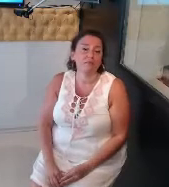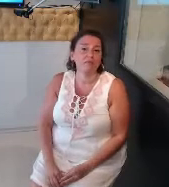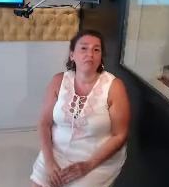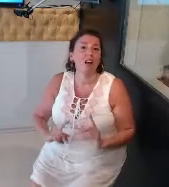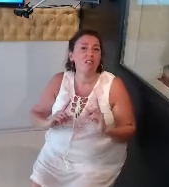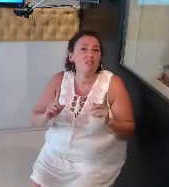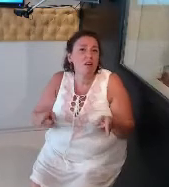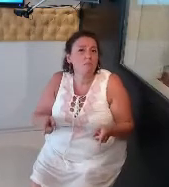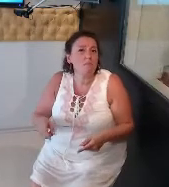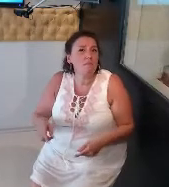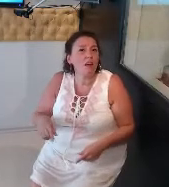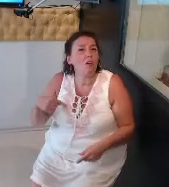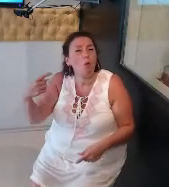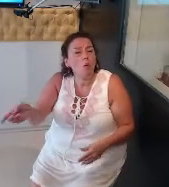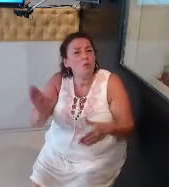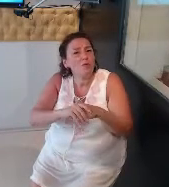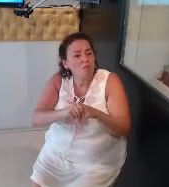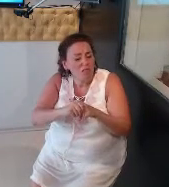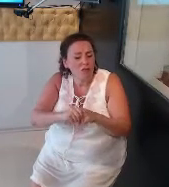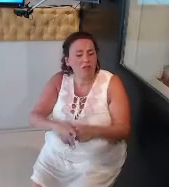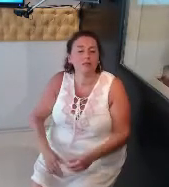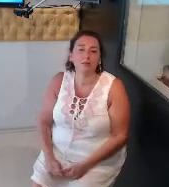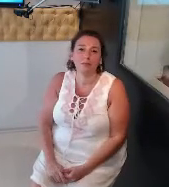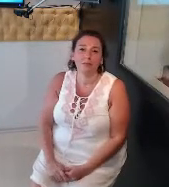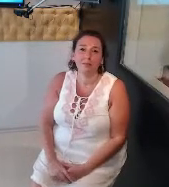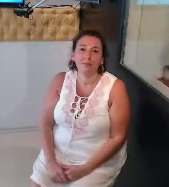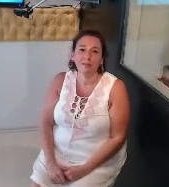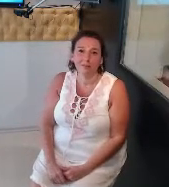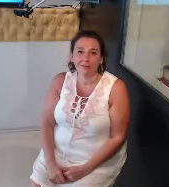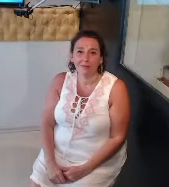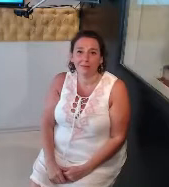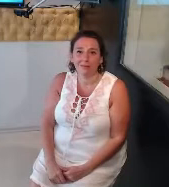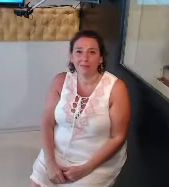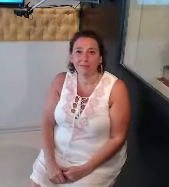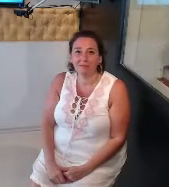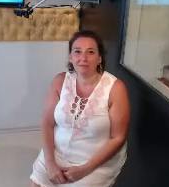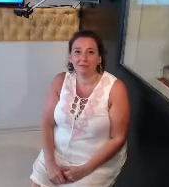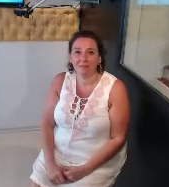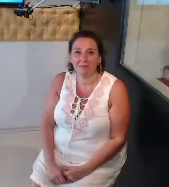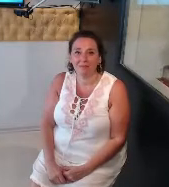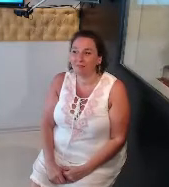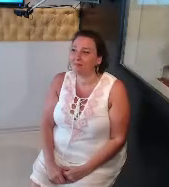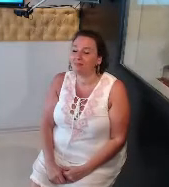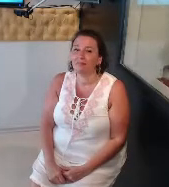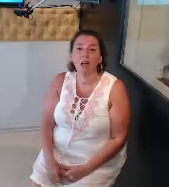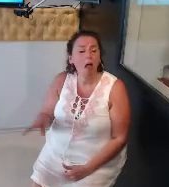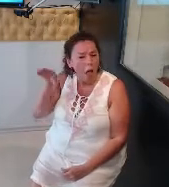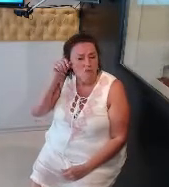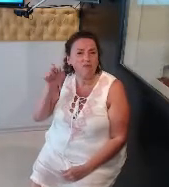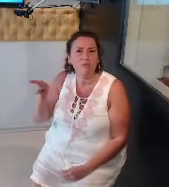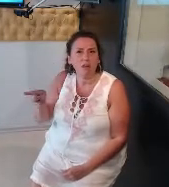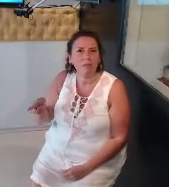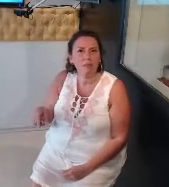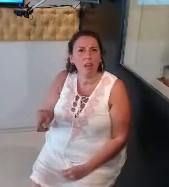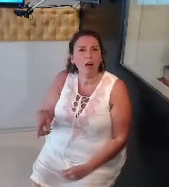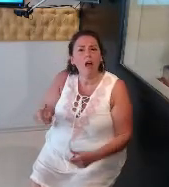Pato, Lucas... No, me, la pena es que para mí te lo voy a mandar como a ver el eléctrico. Escúcheme, ¿le pidió disculpas el